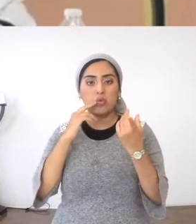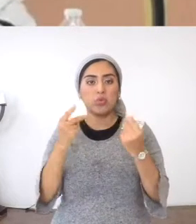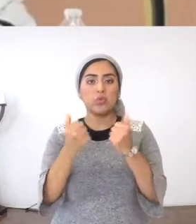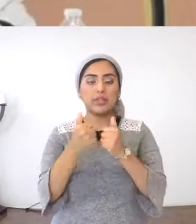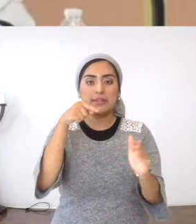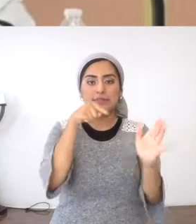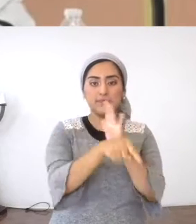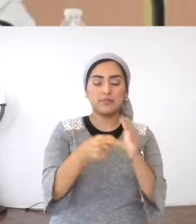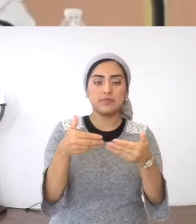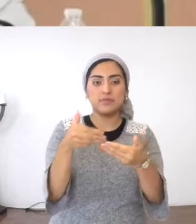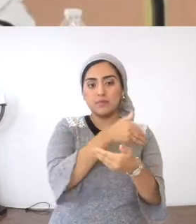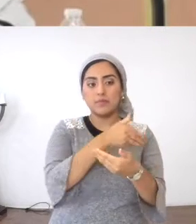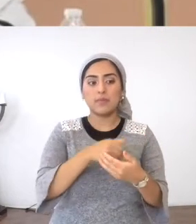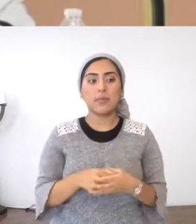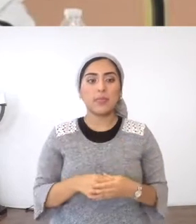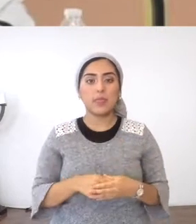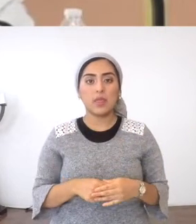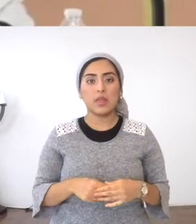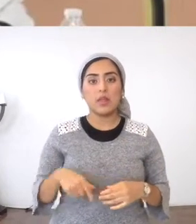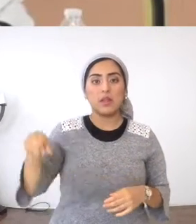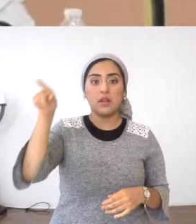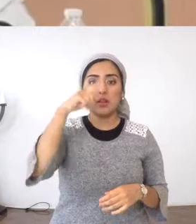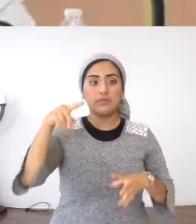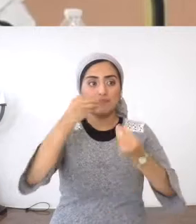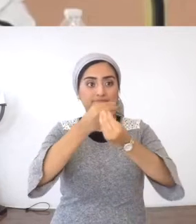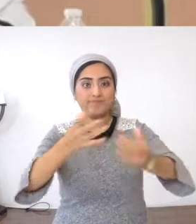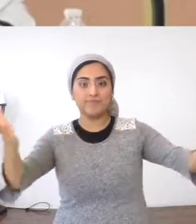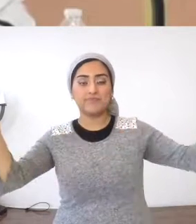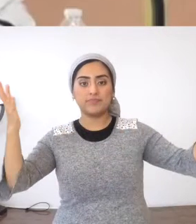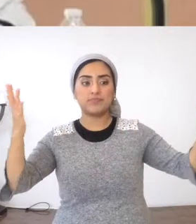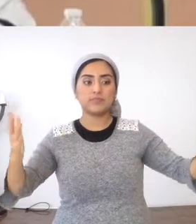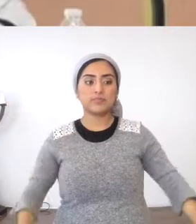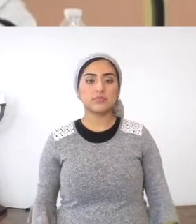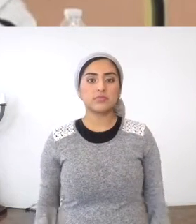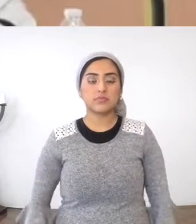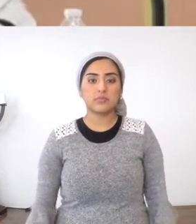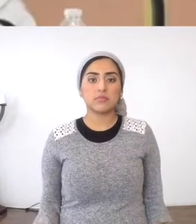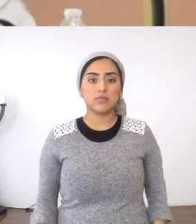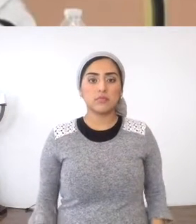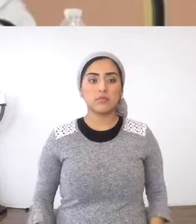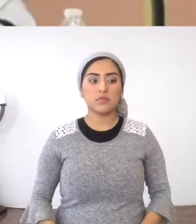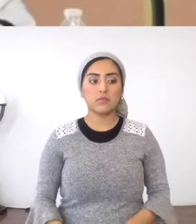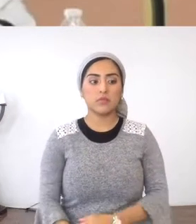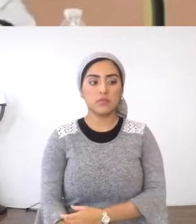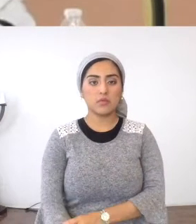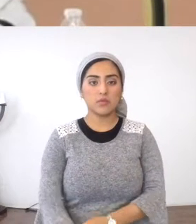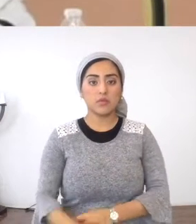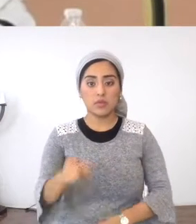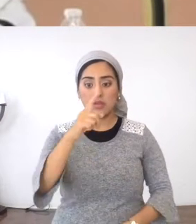Volviendo A lo que van a hacer Con el sacrificio Están Enunciando O sea Enunciando Porque